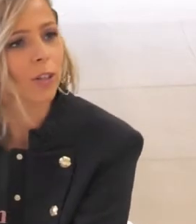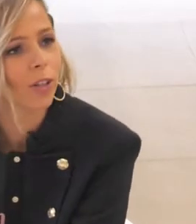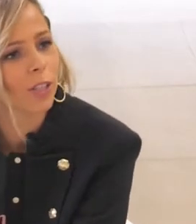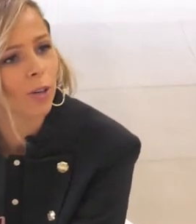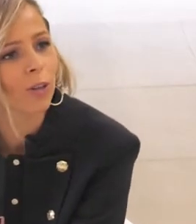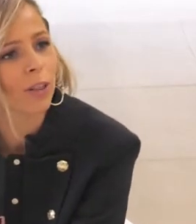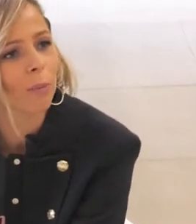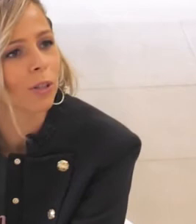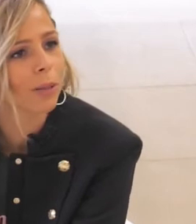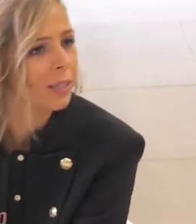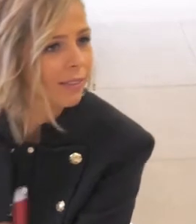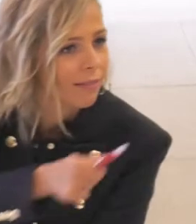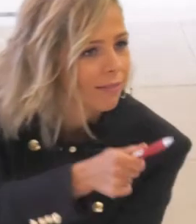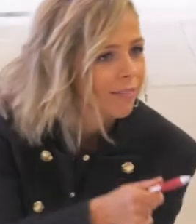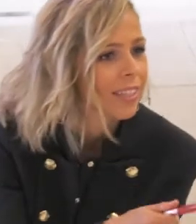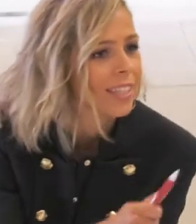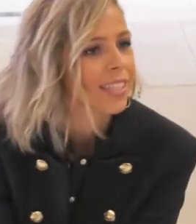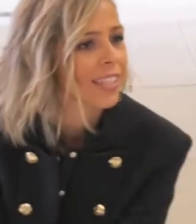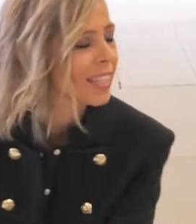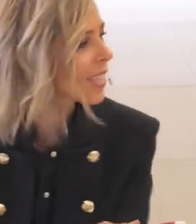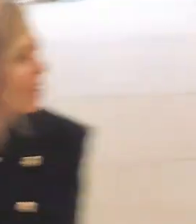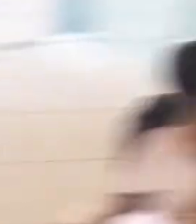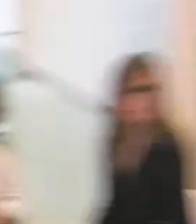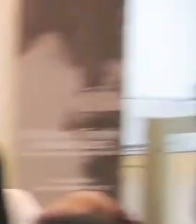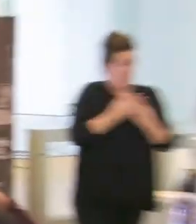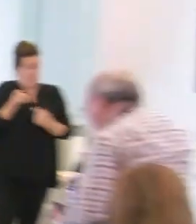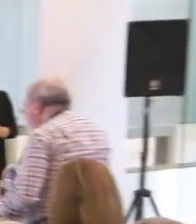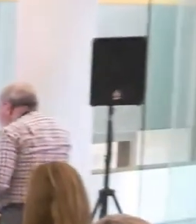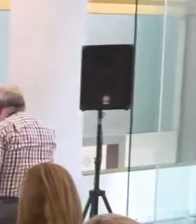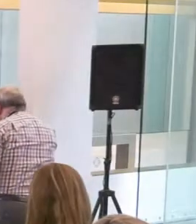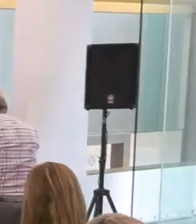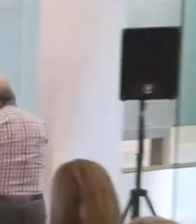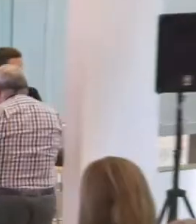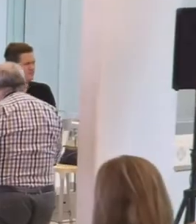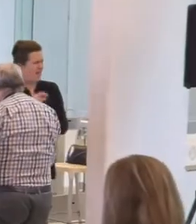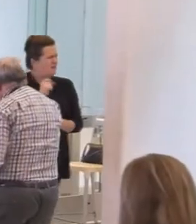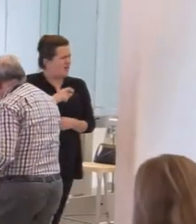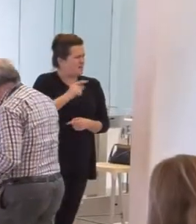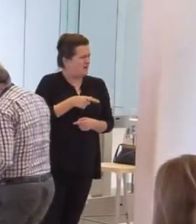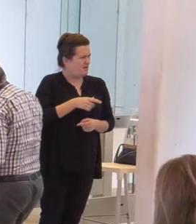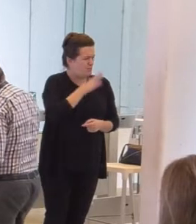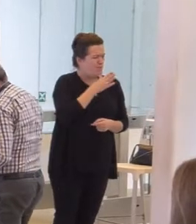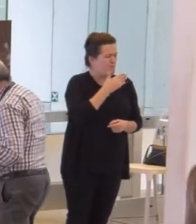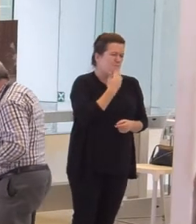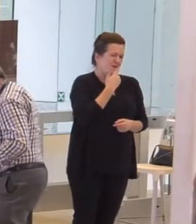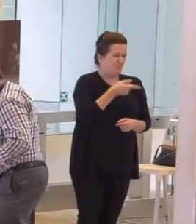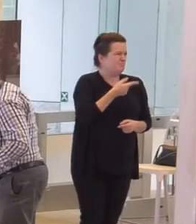No. Antonio, isto acontece moito tamén neste caso, porque penso que podes ilustrarnos, non?